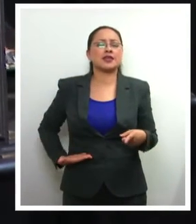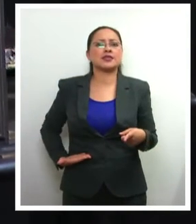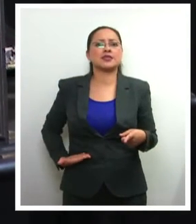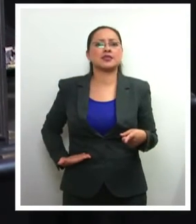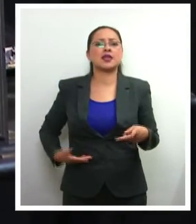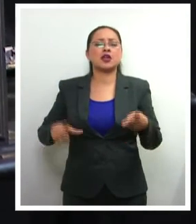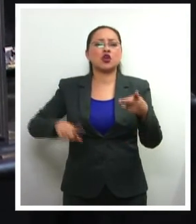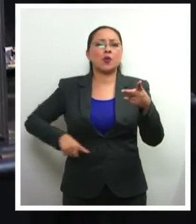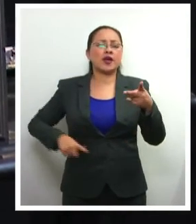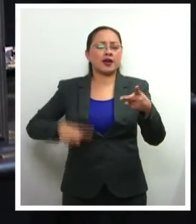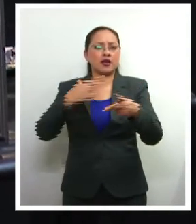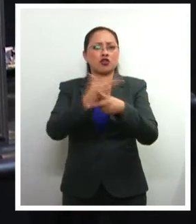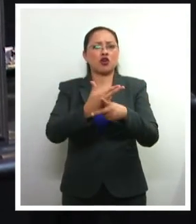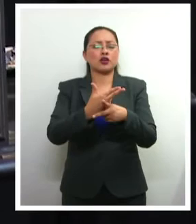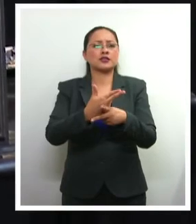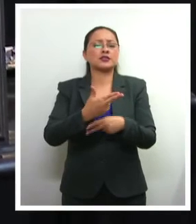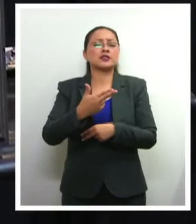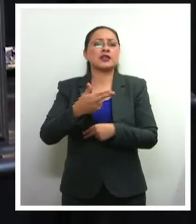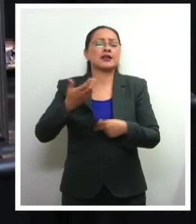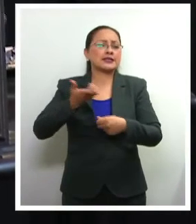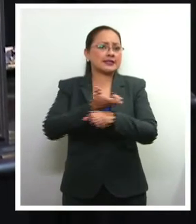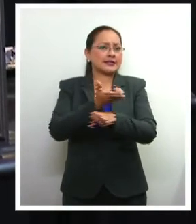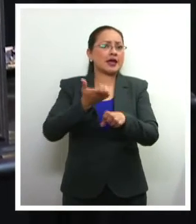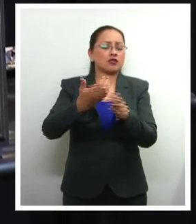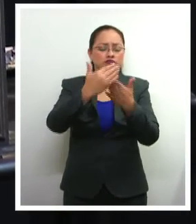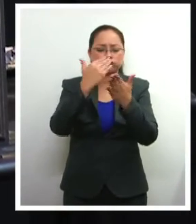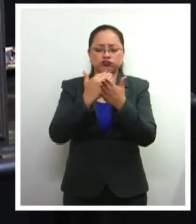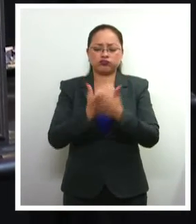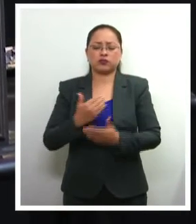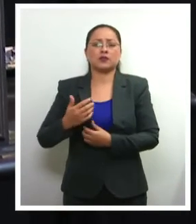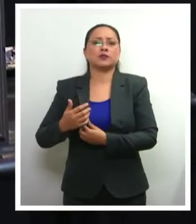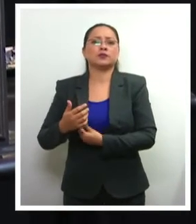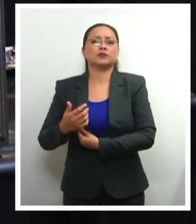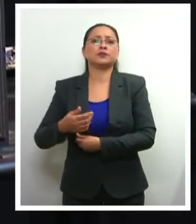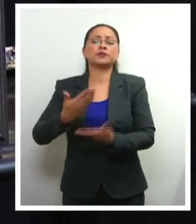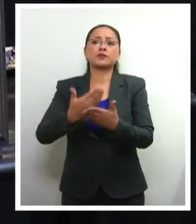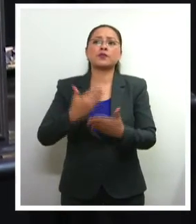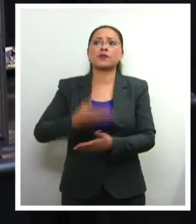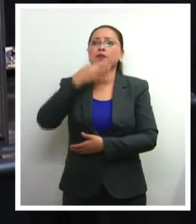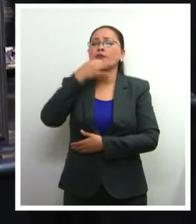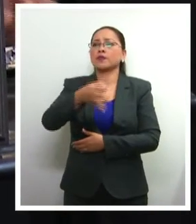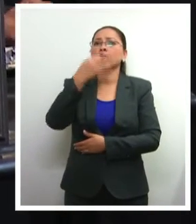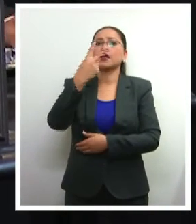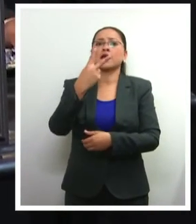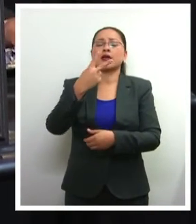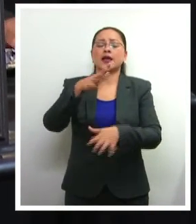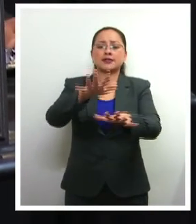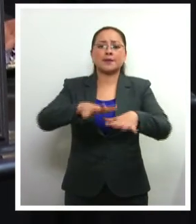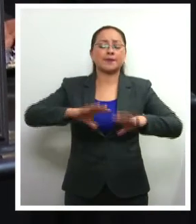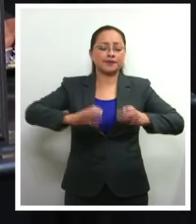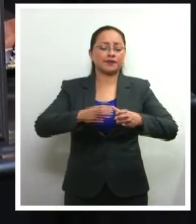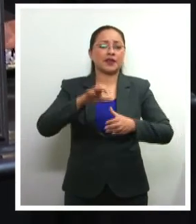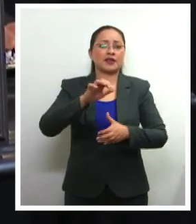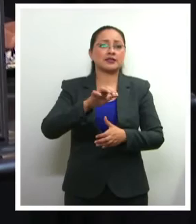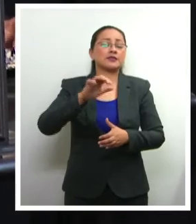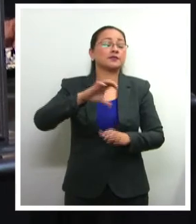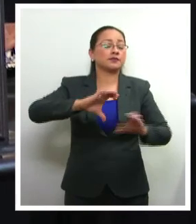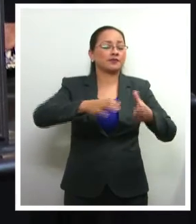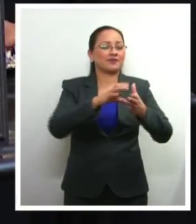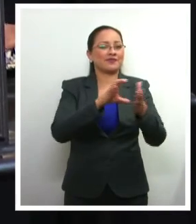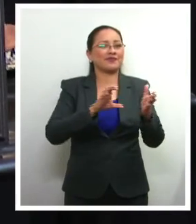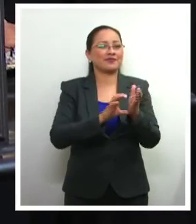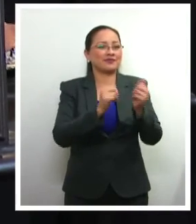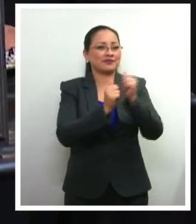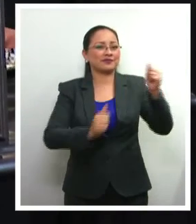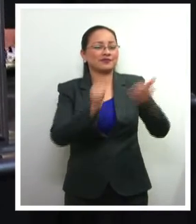y gobernadores de los estados. Segundo, se solicita a la Asamblea Constituyente de la Ciudad de México para